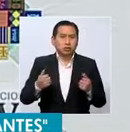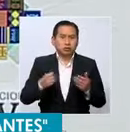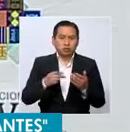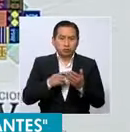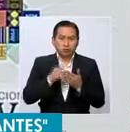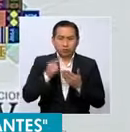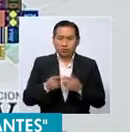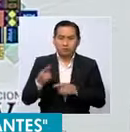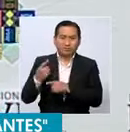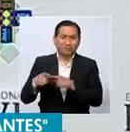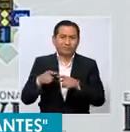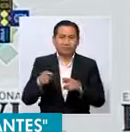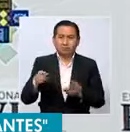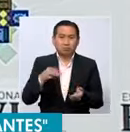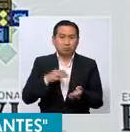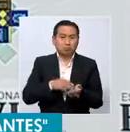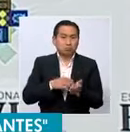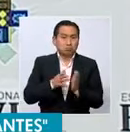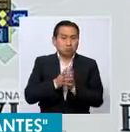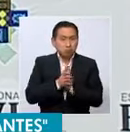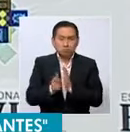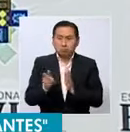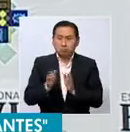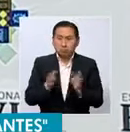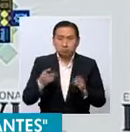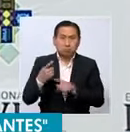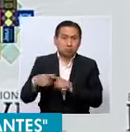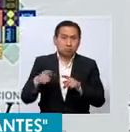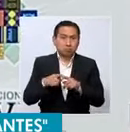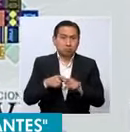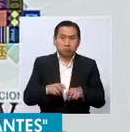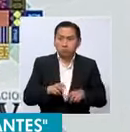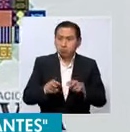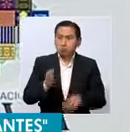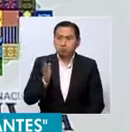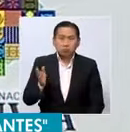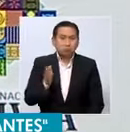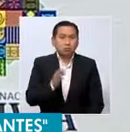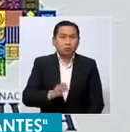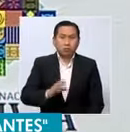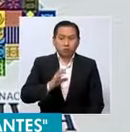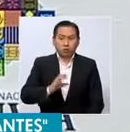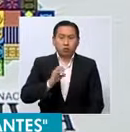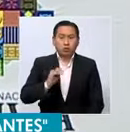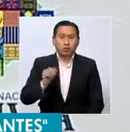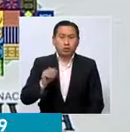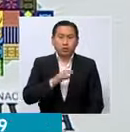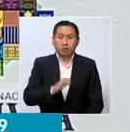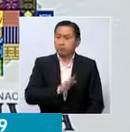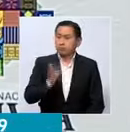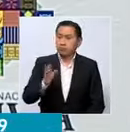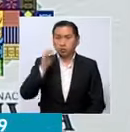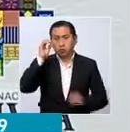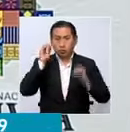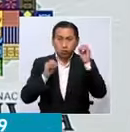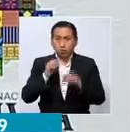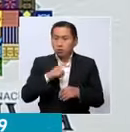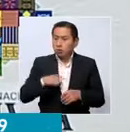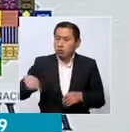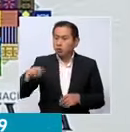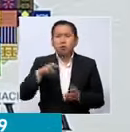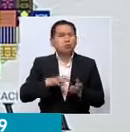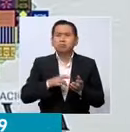ministeriales entre médicos especialistas y generales se han desplazado hasta cochabamba y hasta oruro a realizar